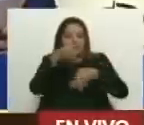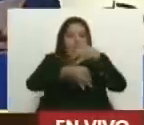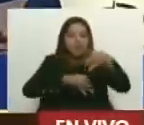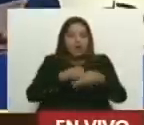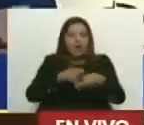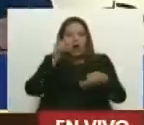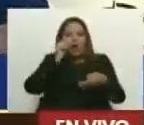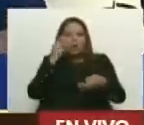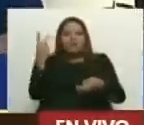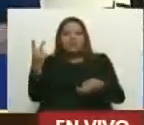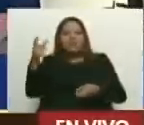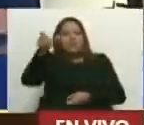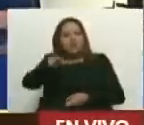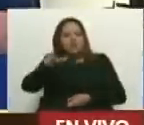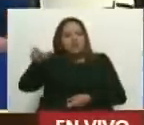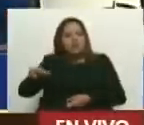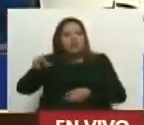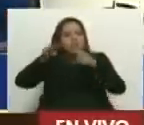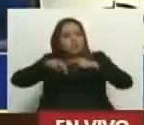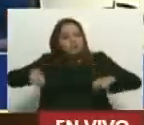dos investigaciones más, a saber,